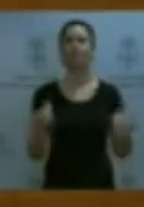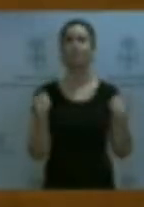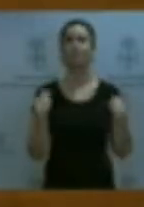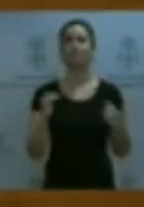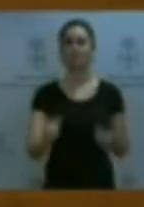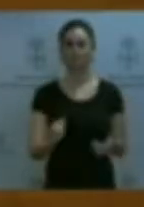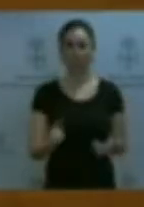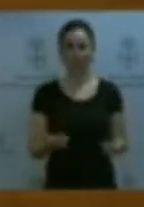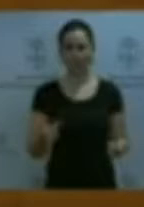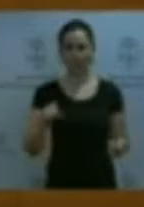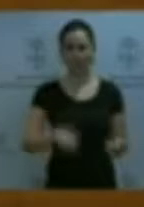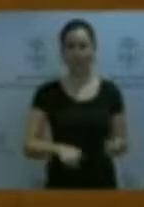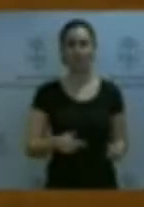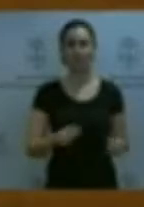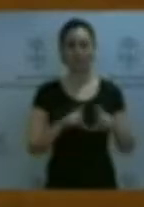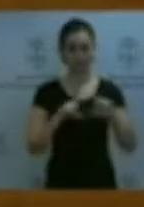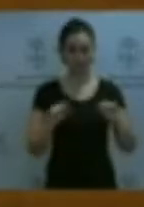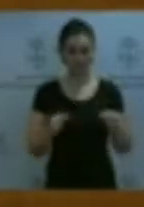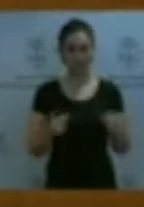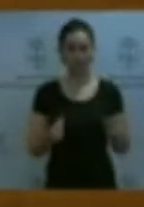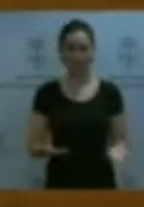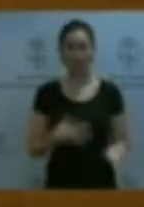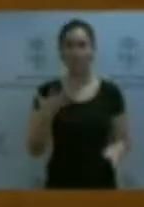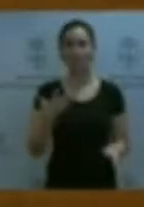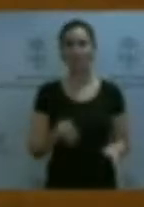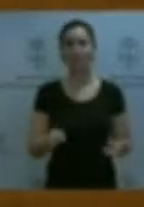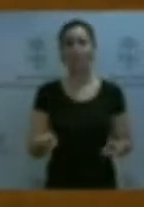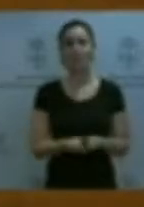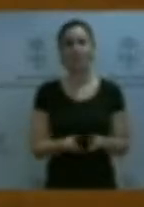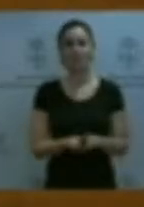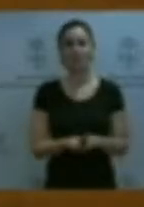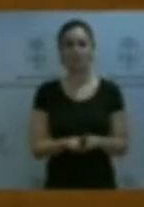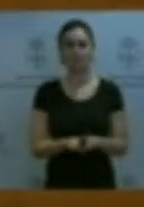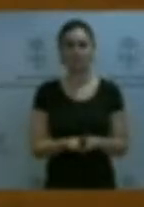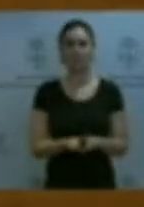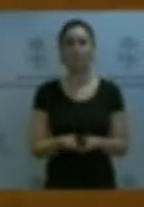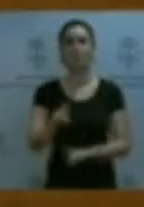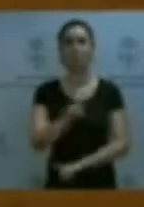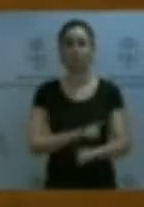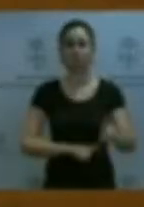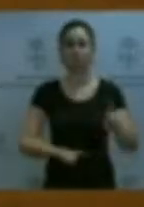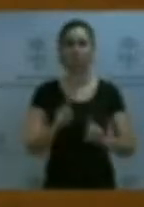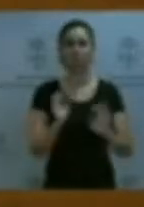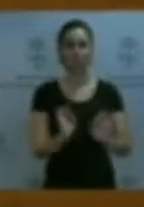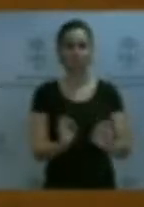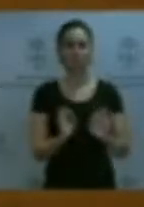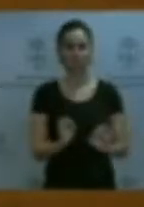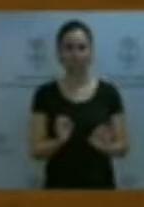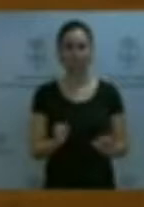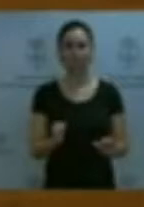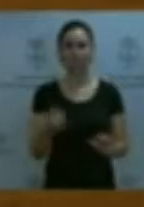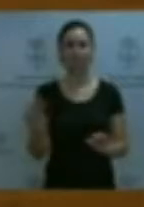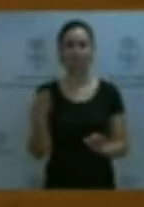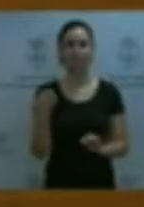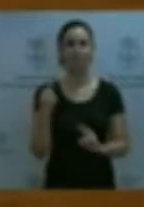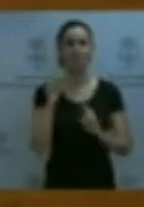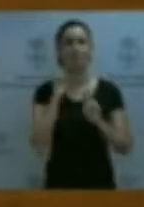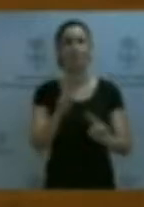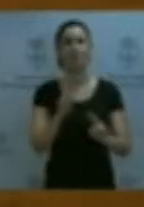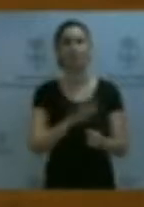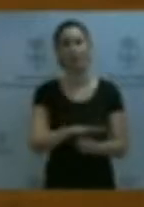pueden coadyuvar a un problema que efectivamente se debe enfocar desde el ámbito nacional. Pero,